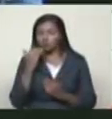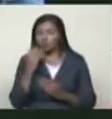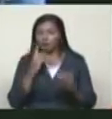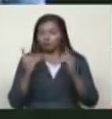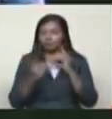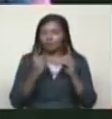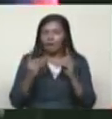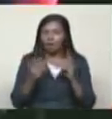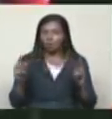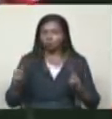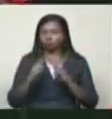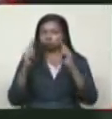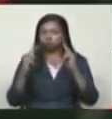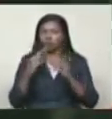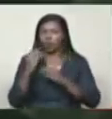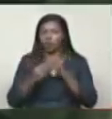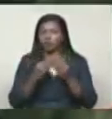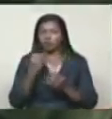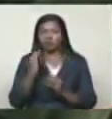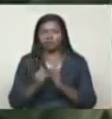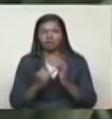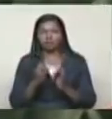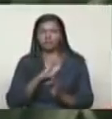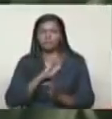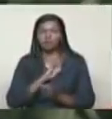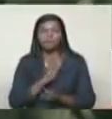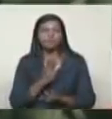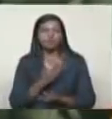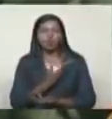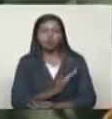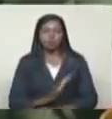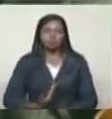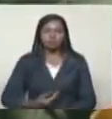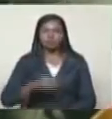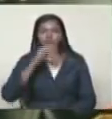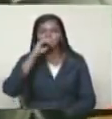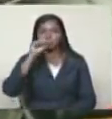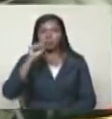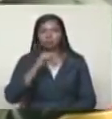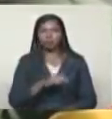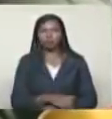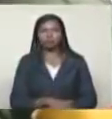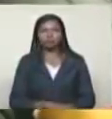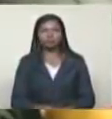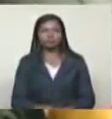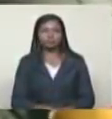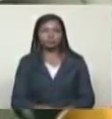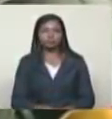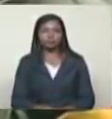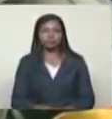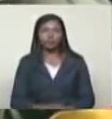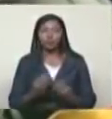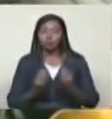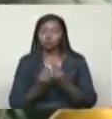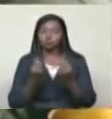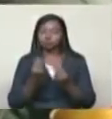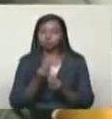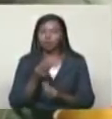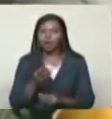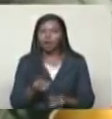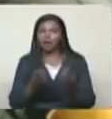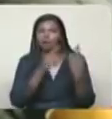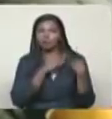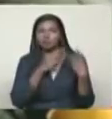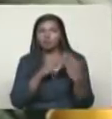diálogo, encuentro que realiza su comandante en jefe del cuerpo castrense con los representantes hombres